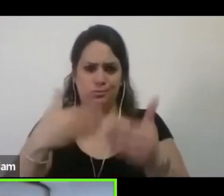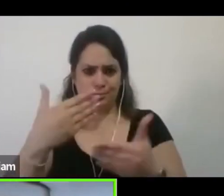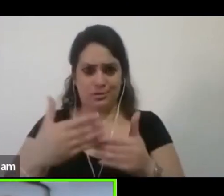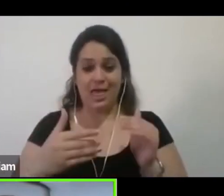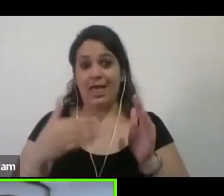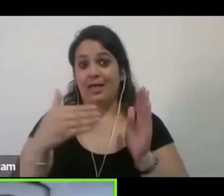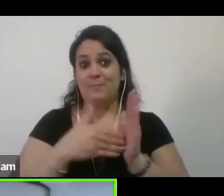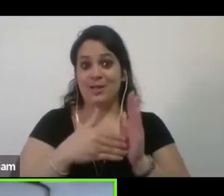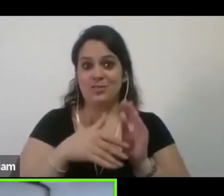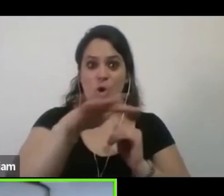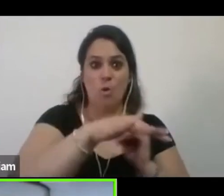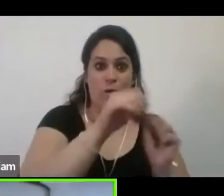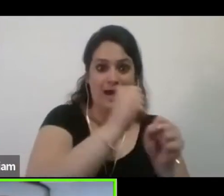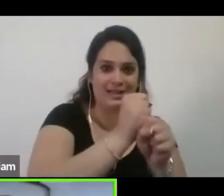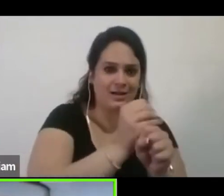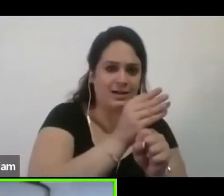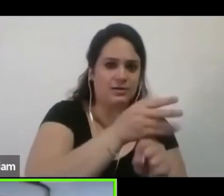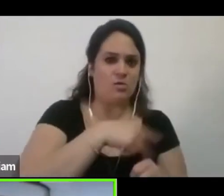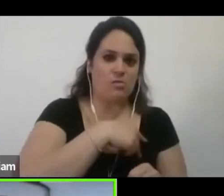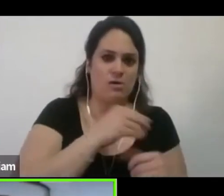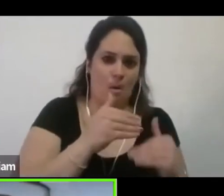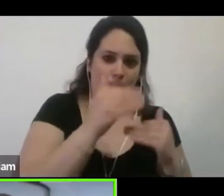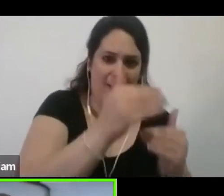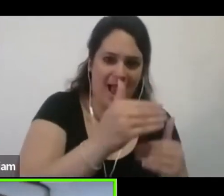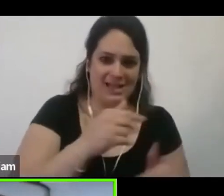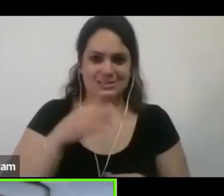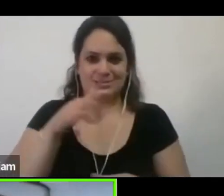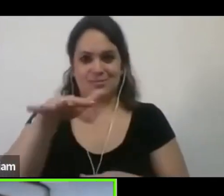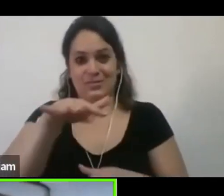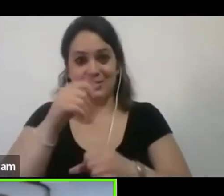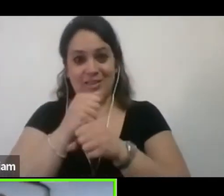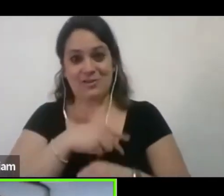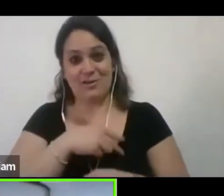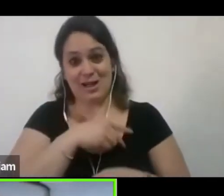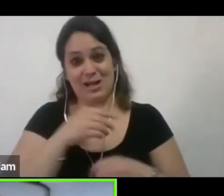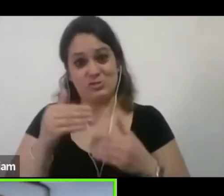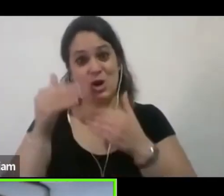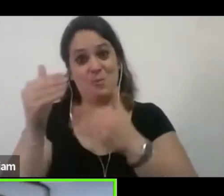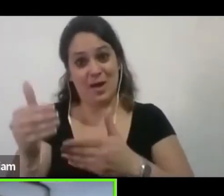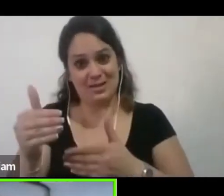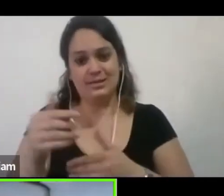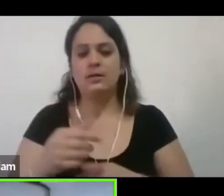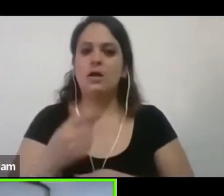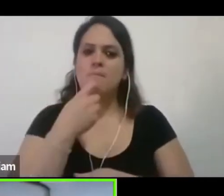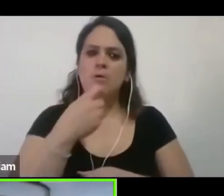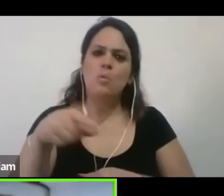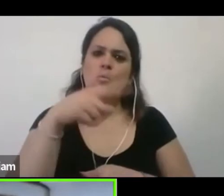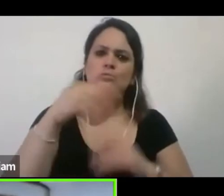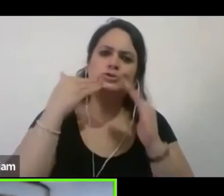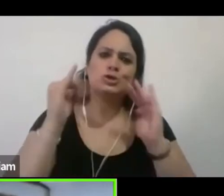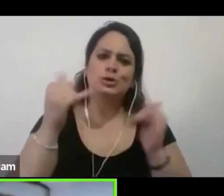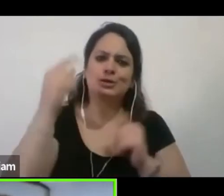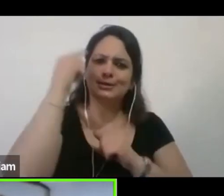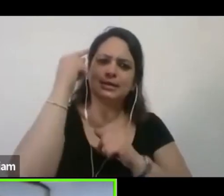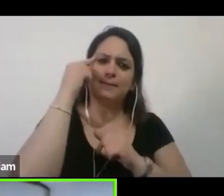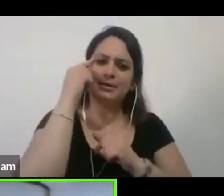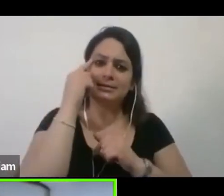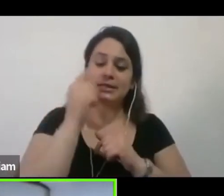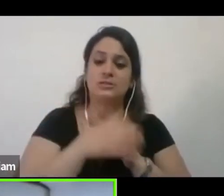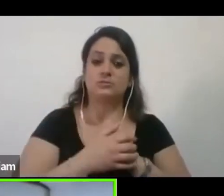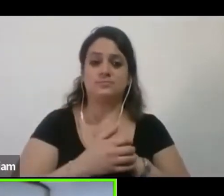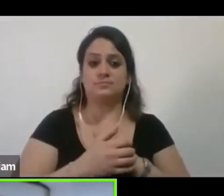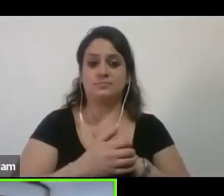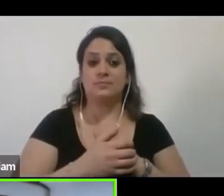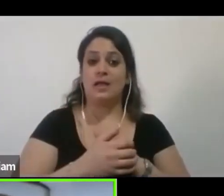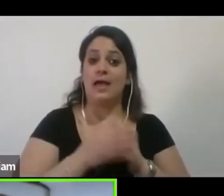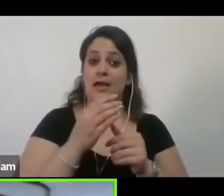va ocupando. Esto en primer lugar porque por ahí, los jóvenes que están pensando en alguna